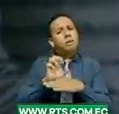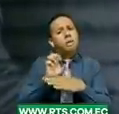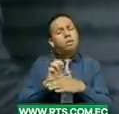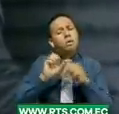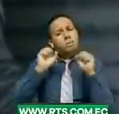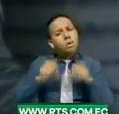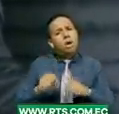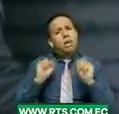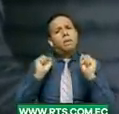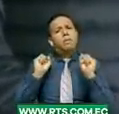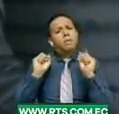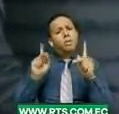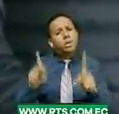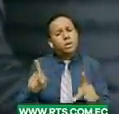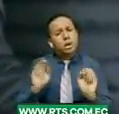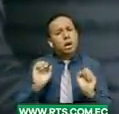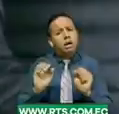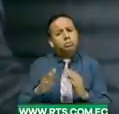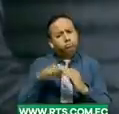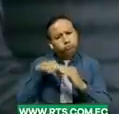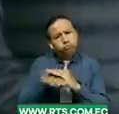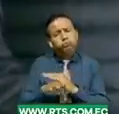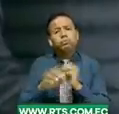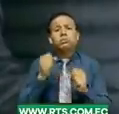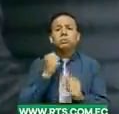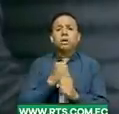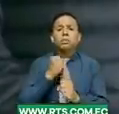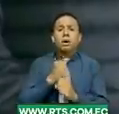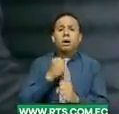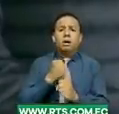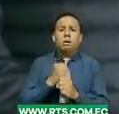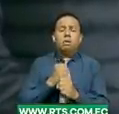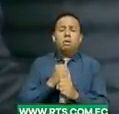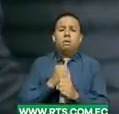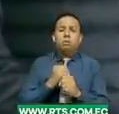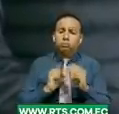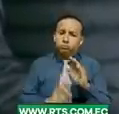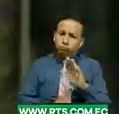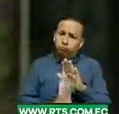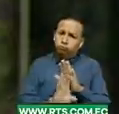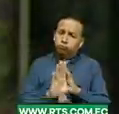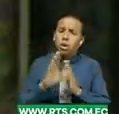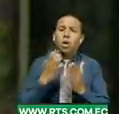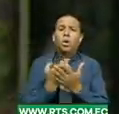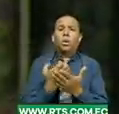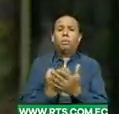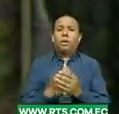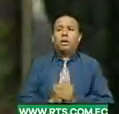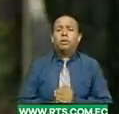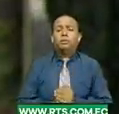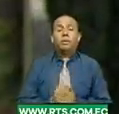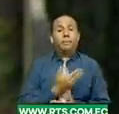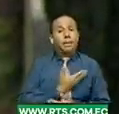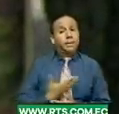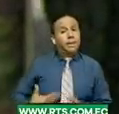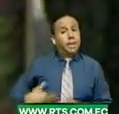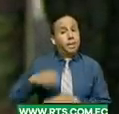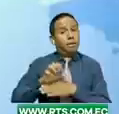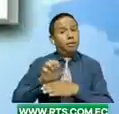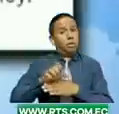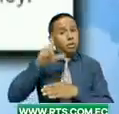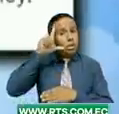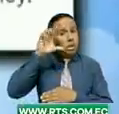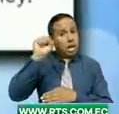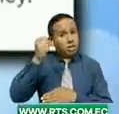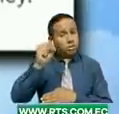oportunidades para que todos podamos trabajar y reactivar la economía. El presidente de la República, Guillermo Lasso, a través de su cuenta